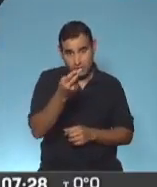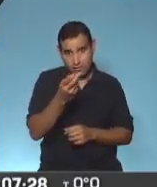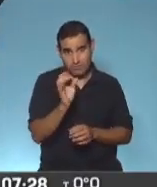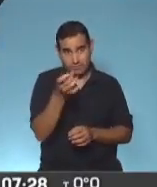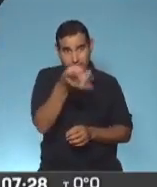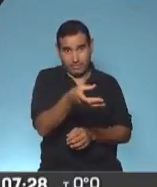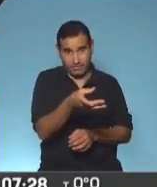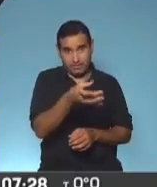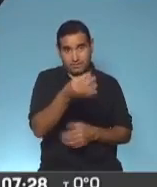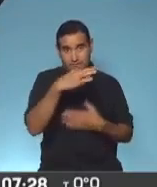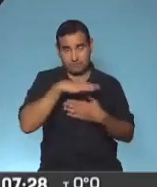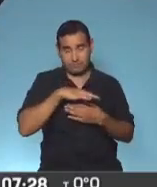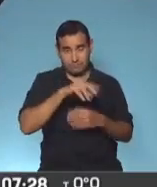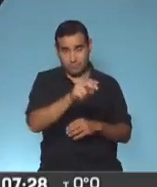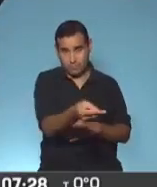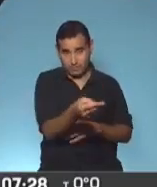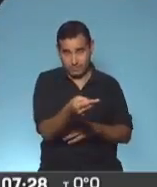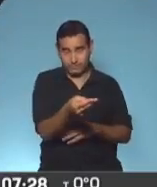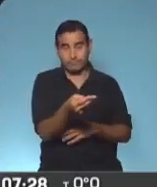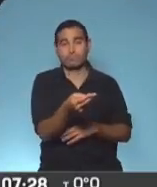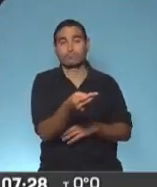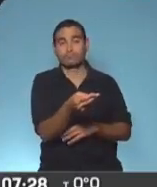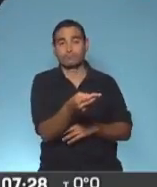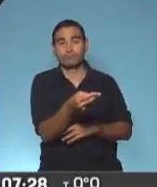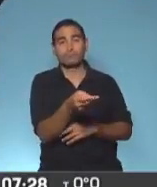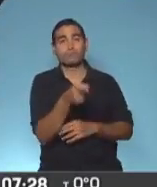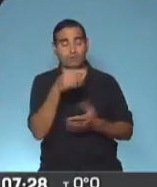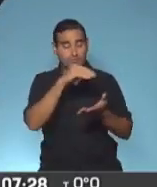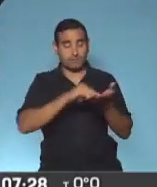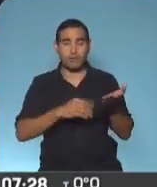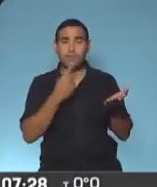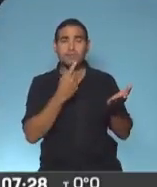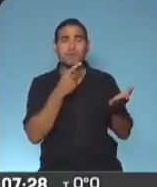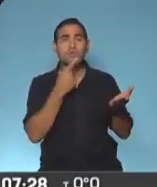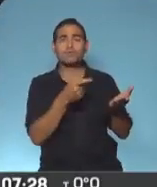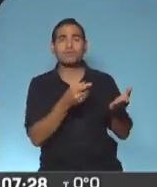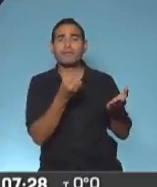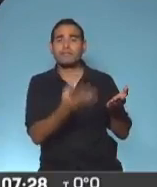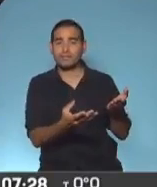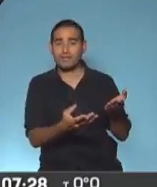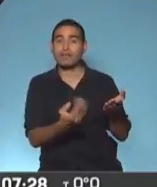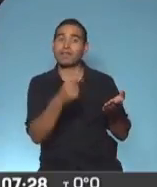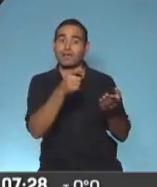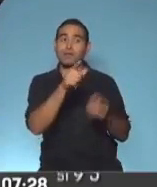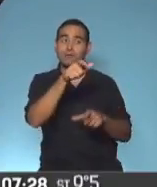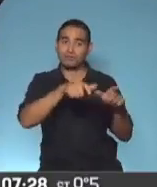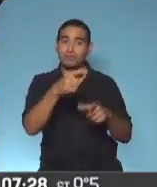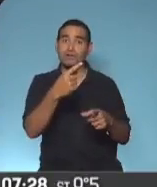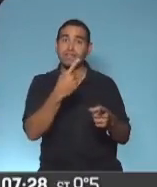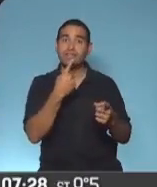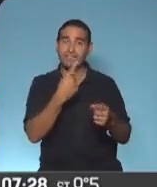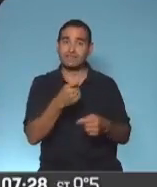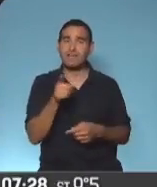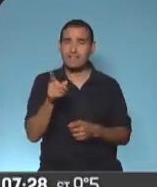haber contraído el coronavirus. En ese cuestionario preguntó cómo estaba. Y hay relatos que dicen que él